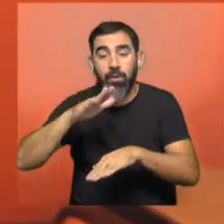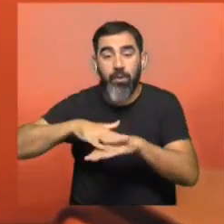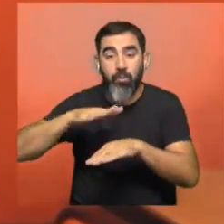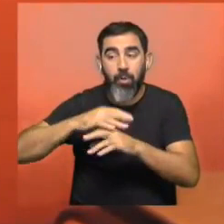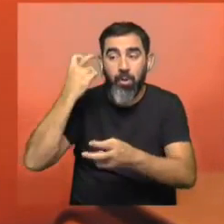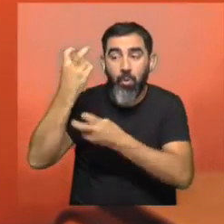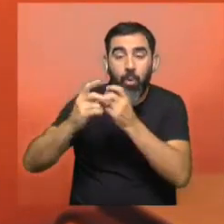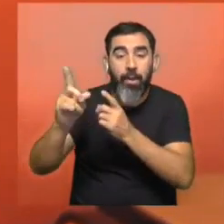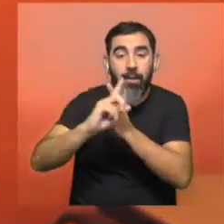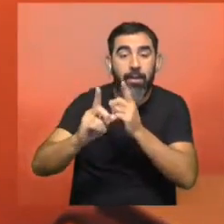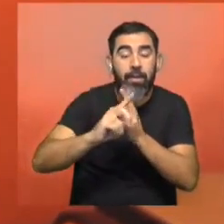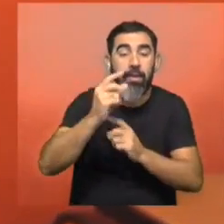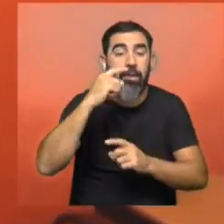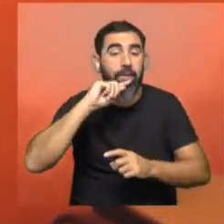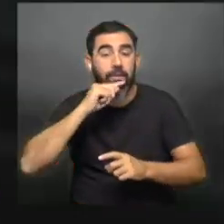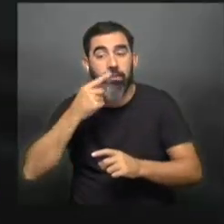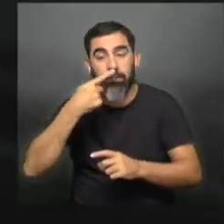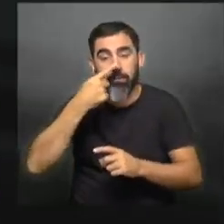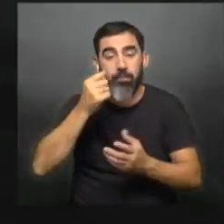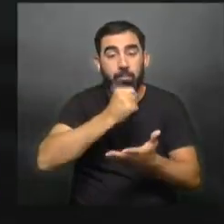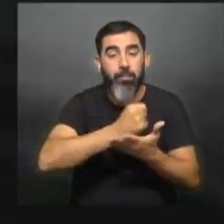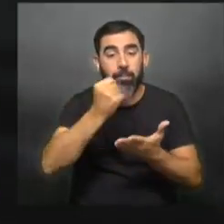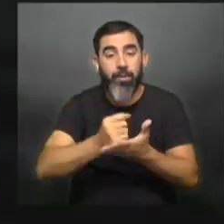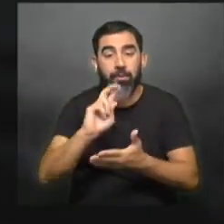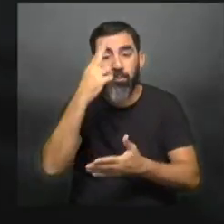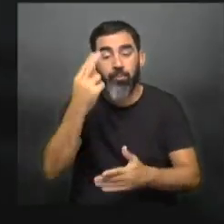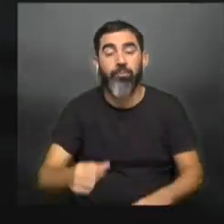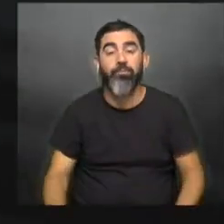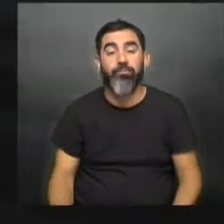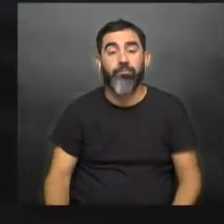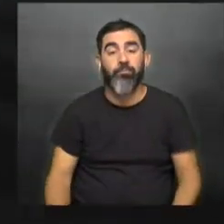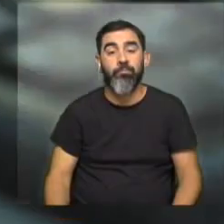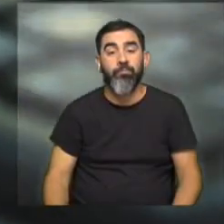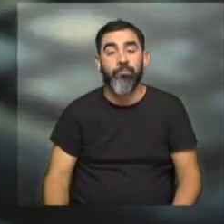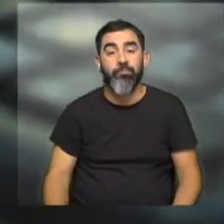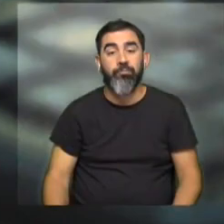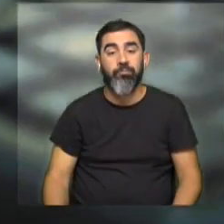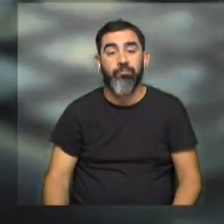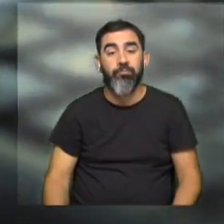conseguía los clientes rusos interesados en obtener el pasaporte uruguayo.